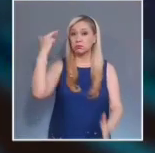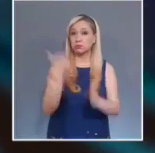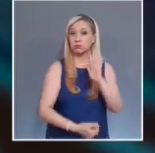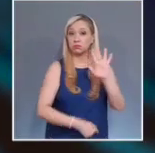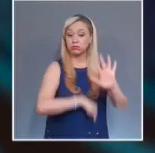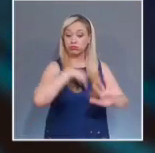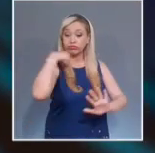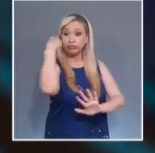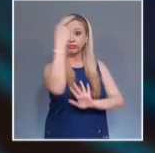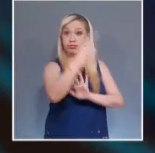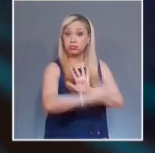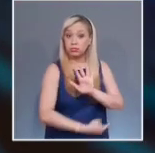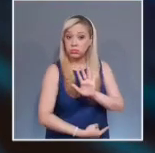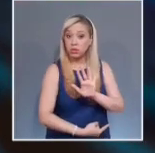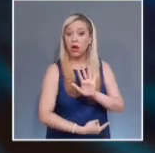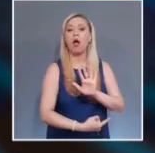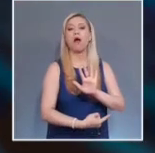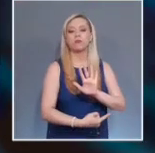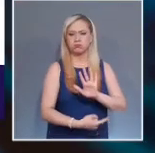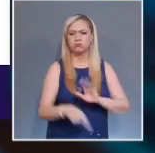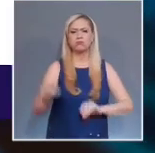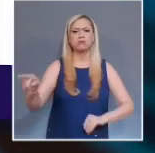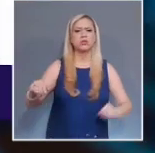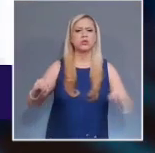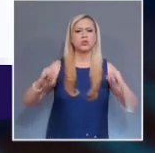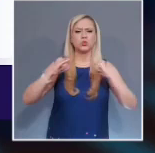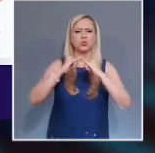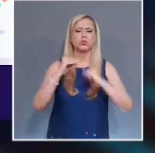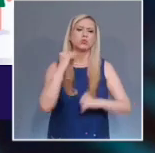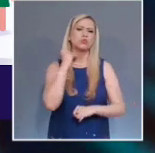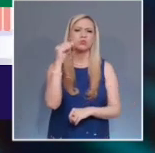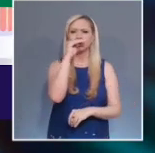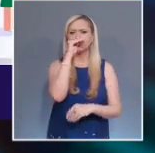Defensoría Pública Federal puede brindar asesoría con el fin de